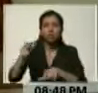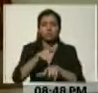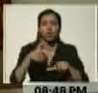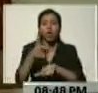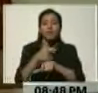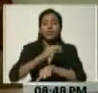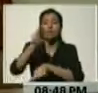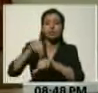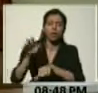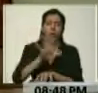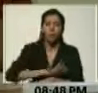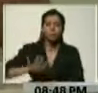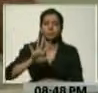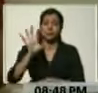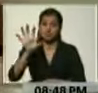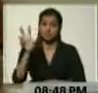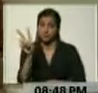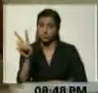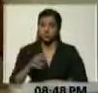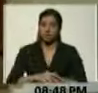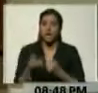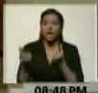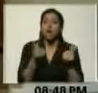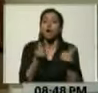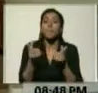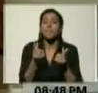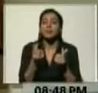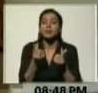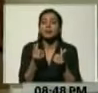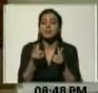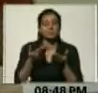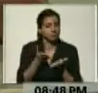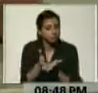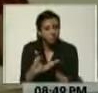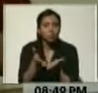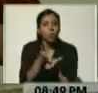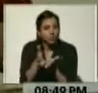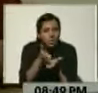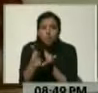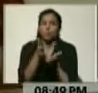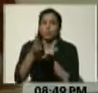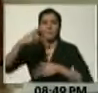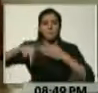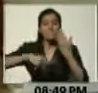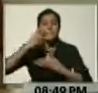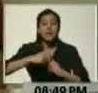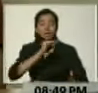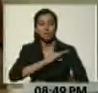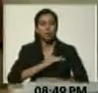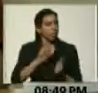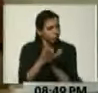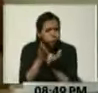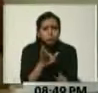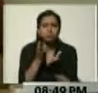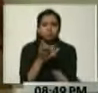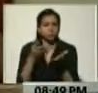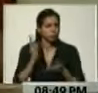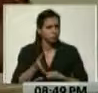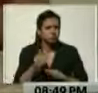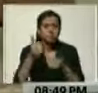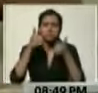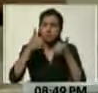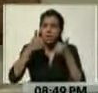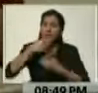gobierno nacional, la economía en marcha, los planes sociales en marcha,